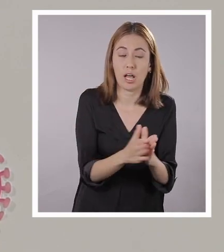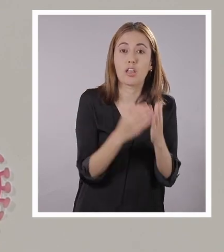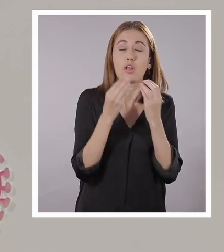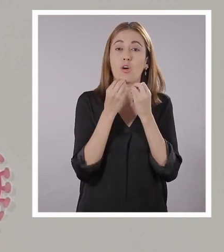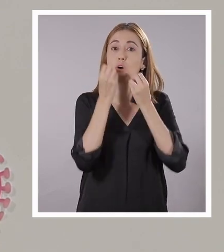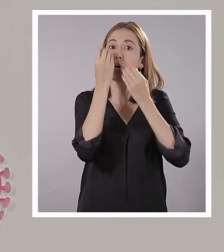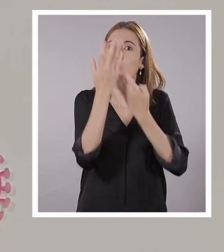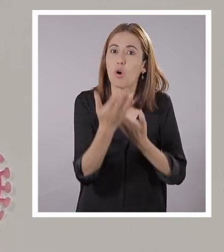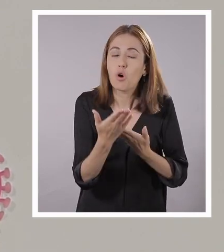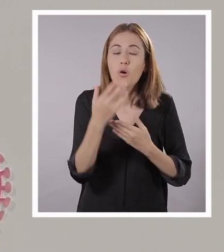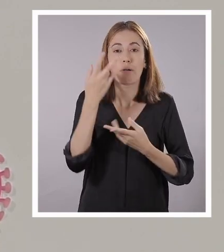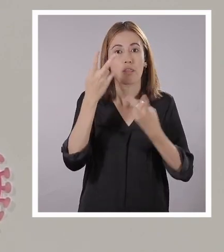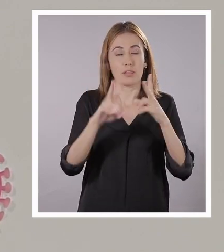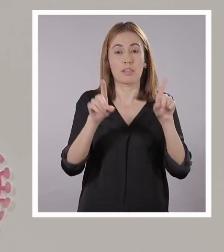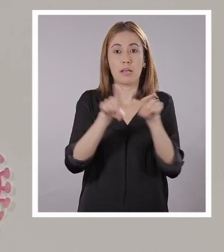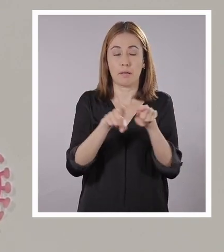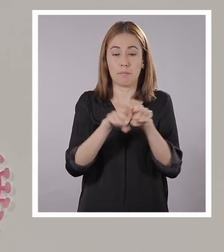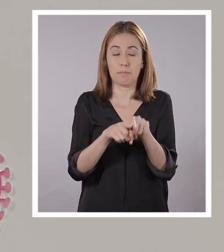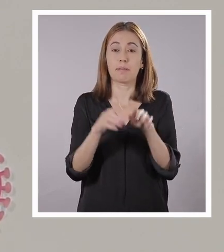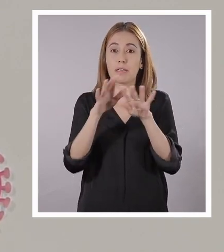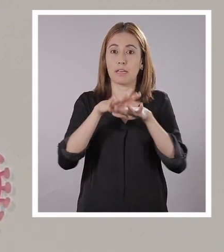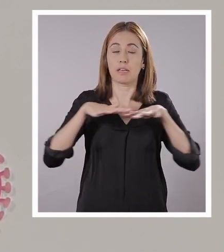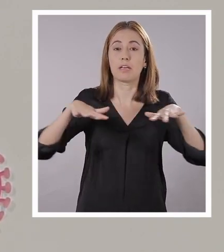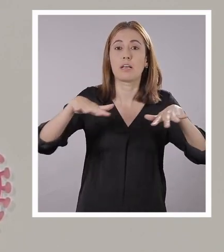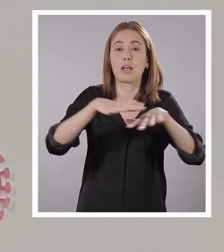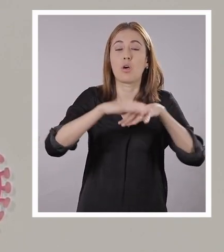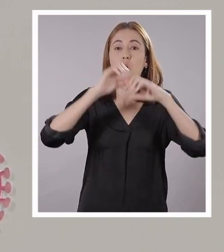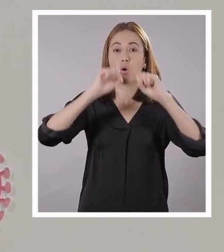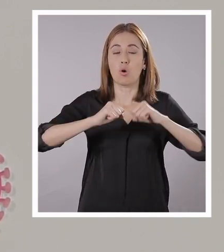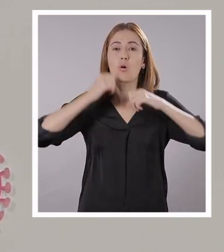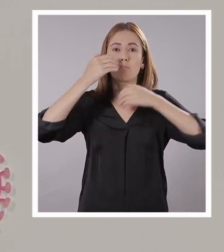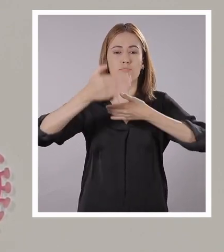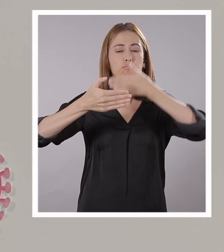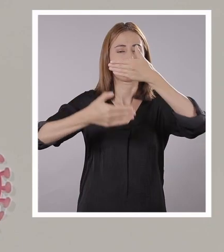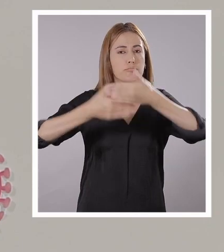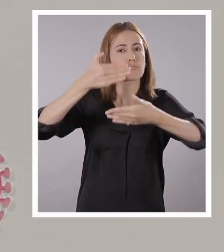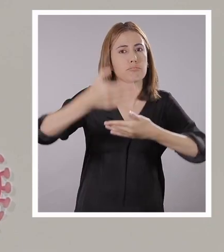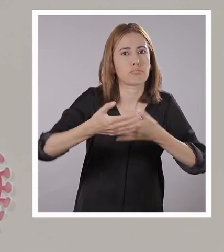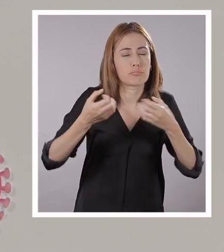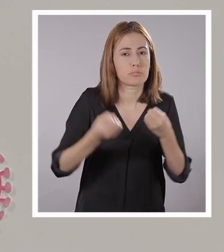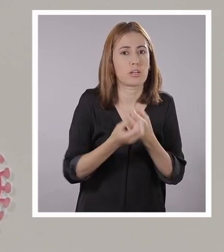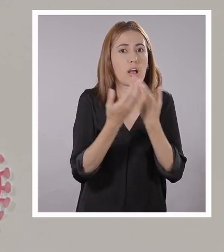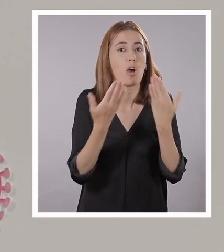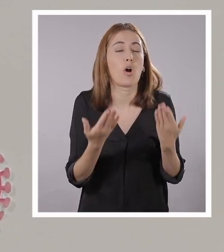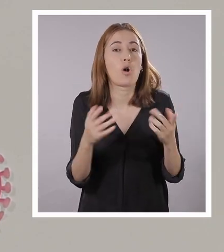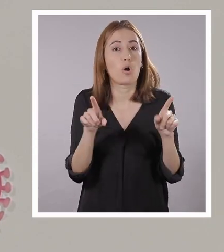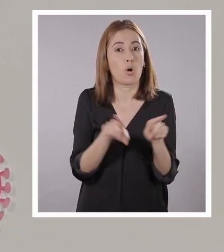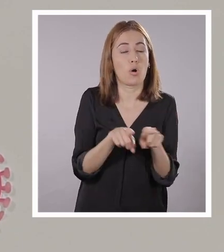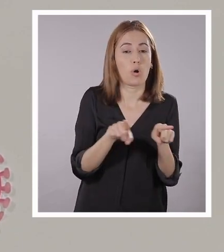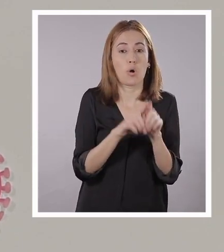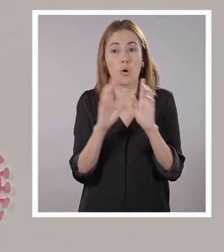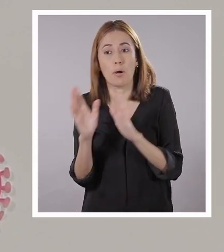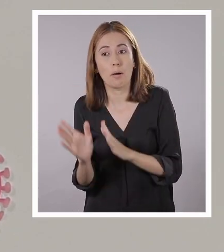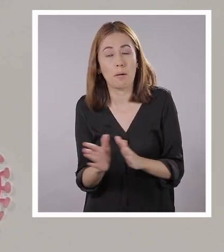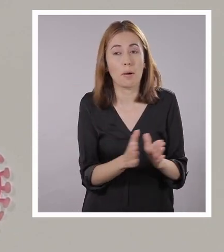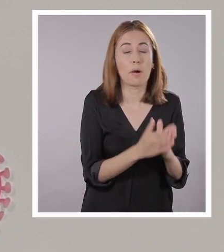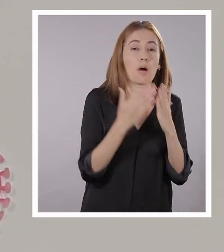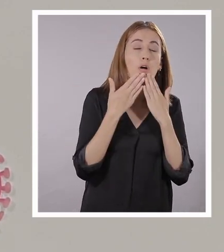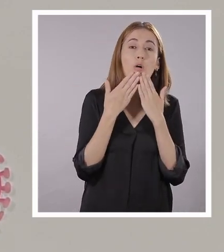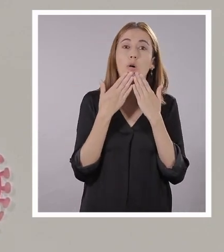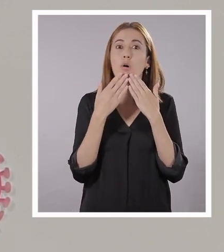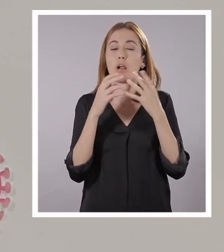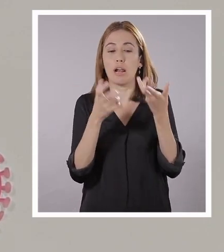conocemos más de nuestros seres queridos que antes no teníamos tiempo. Estamos aprendiendo cosas diferentes, aprendiendo a través de medios diferentes, como